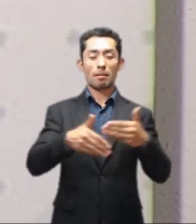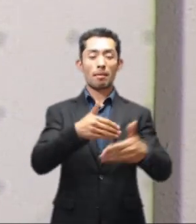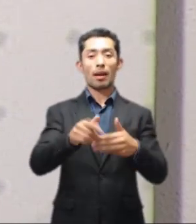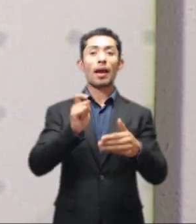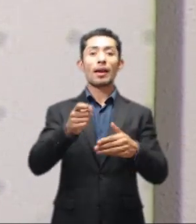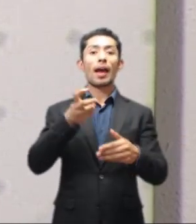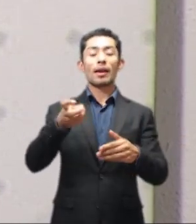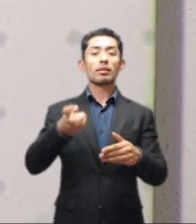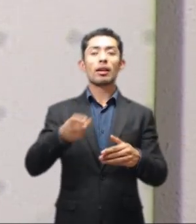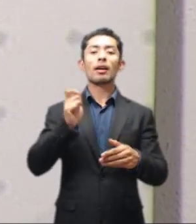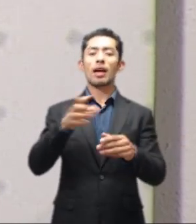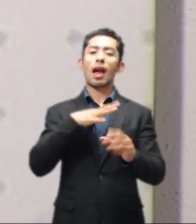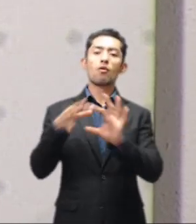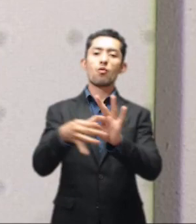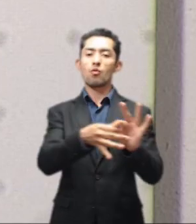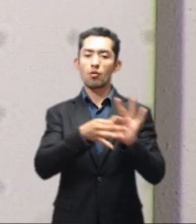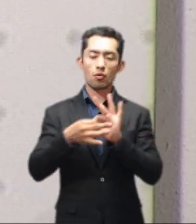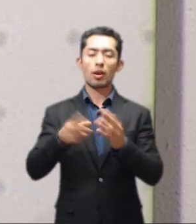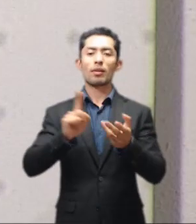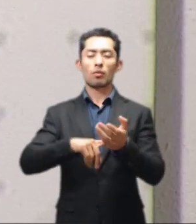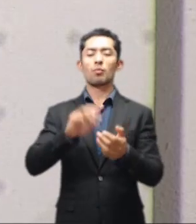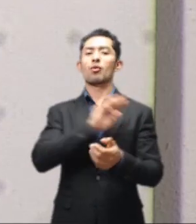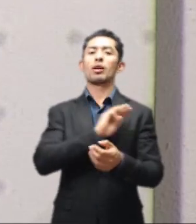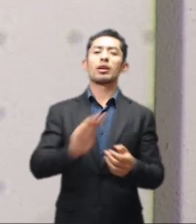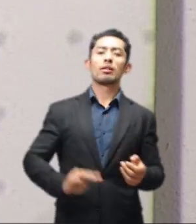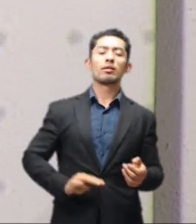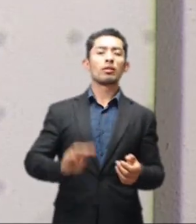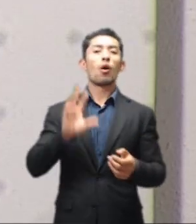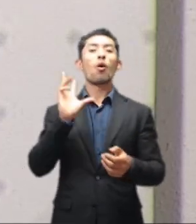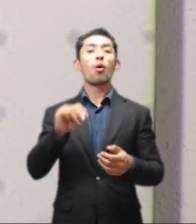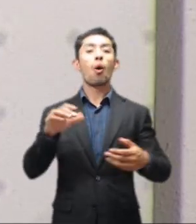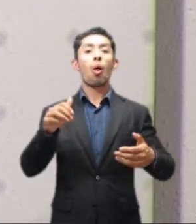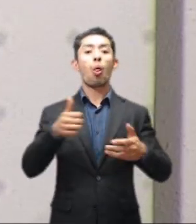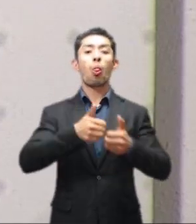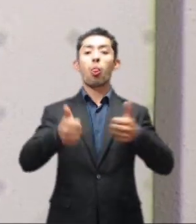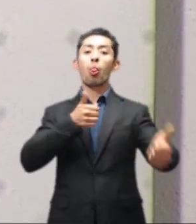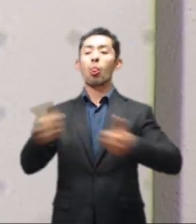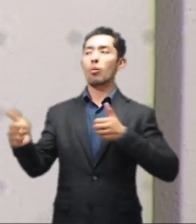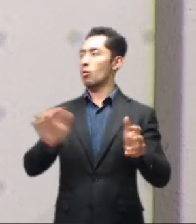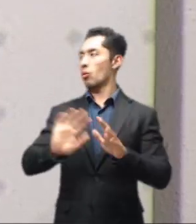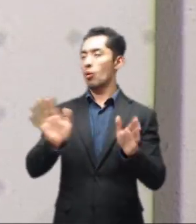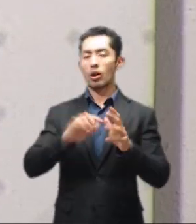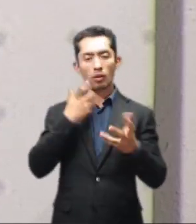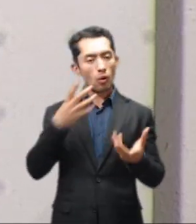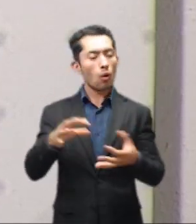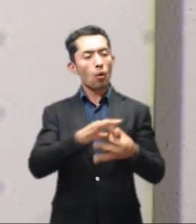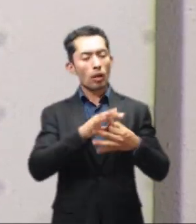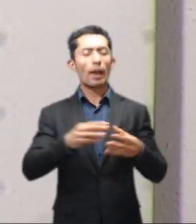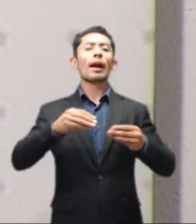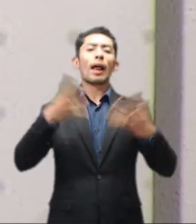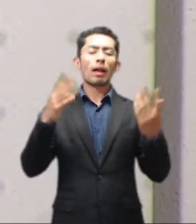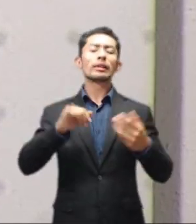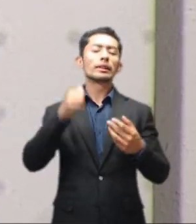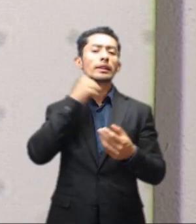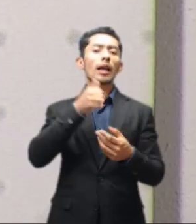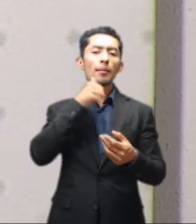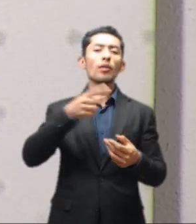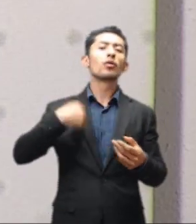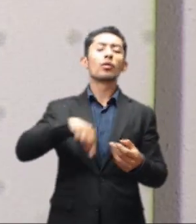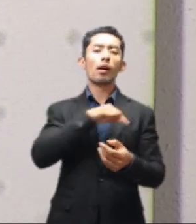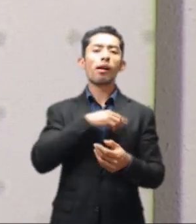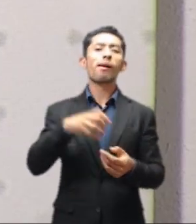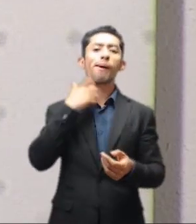termine en la unión de nuestro municipio y no de la separación Por supuesto que en su momento haremos